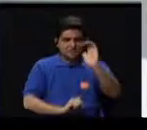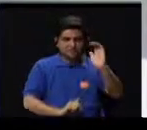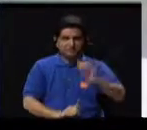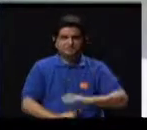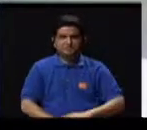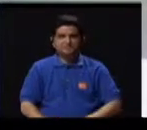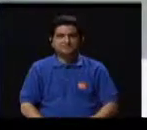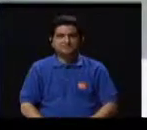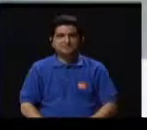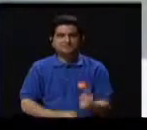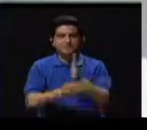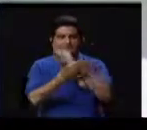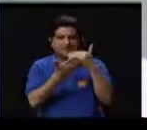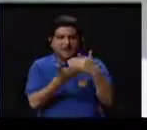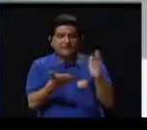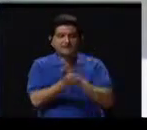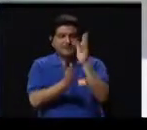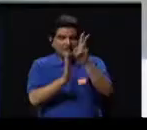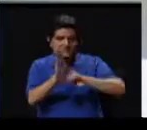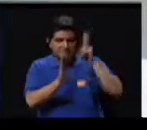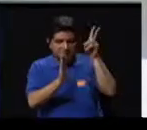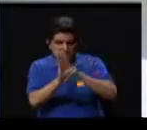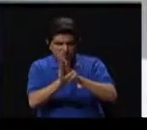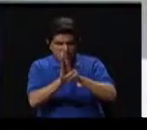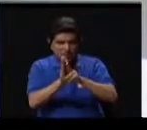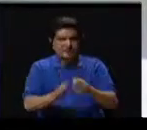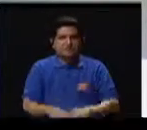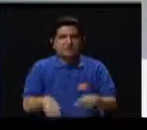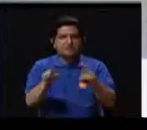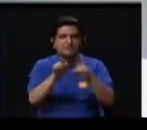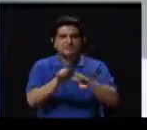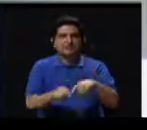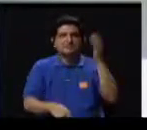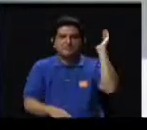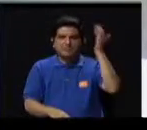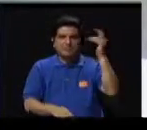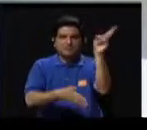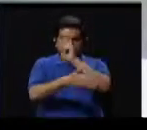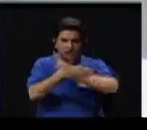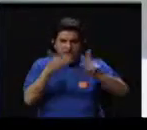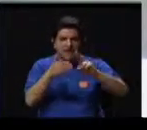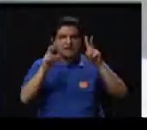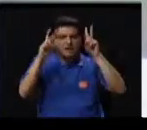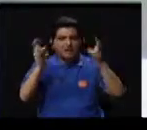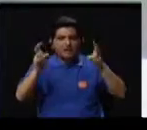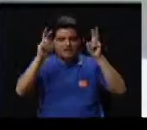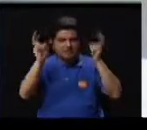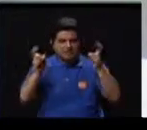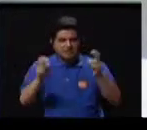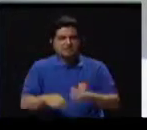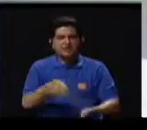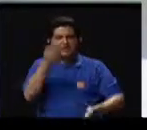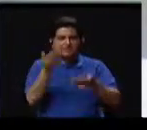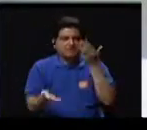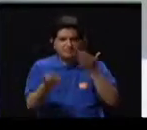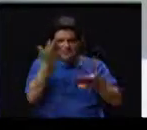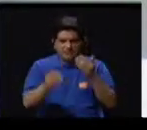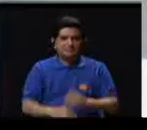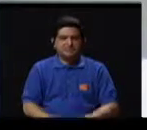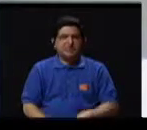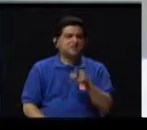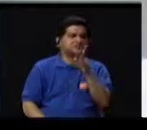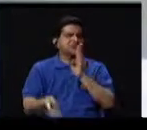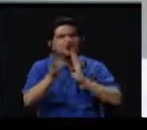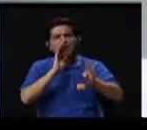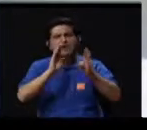los niños. Entonces, en parte, este documental que nos fueron a dar la charla en la U era también de un tema que es un poco sensible. Así es.